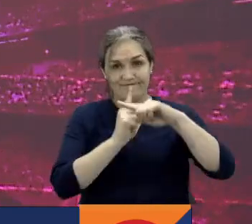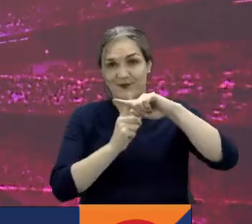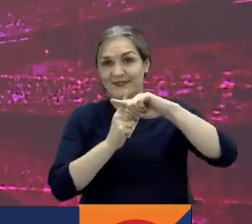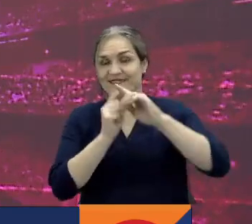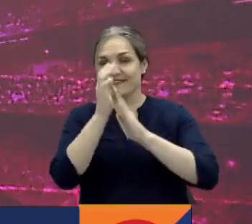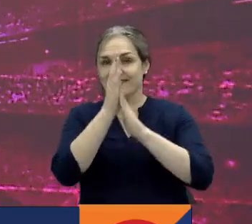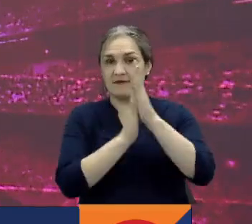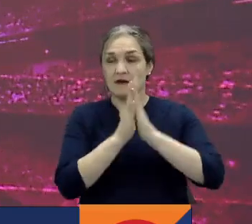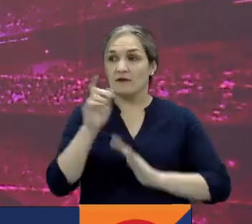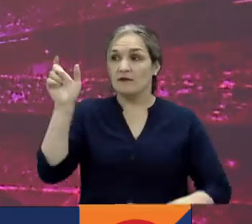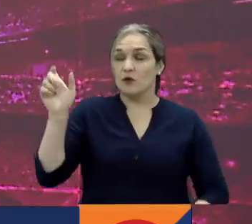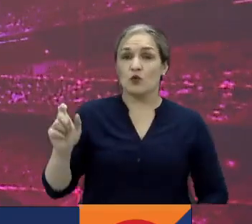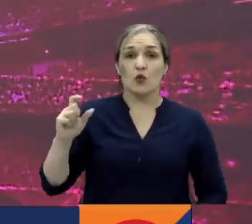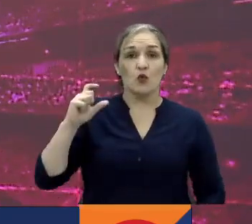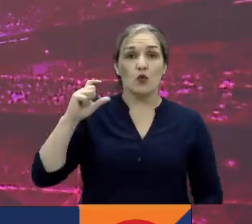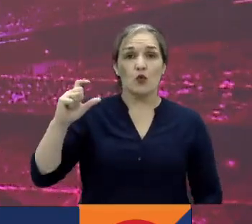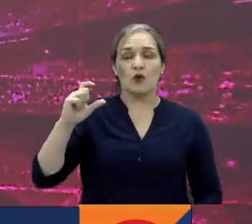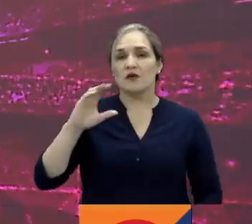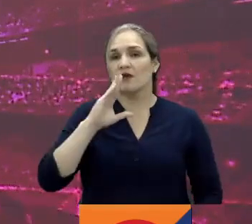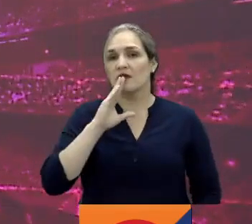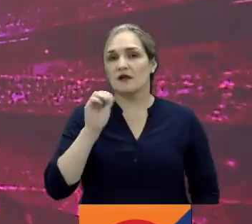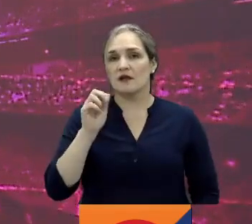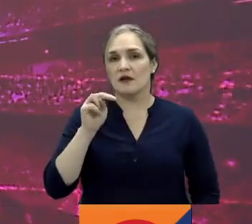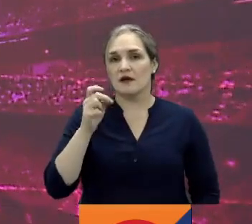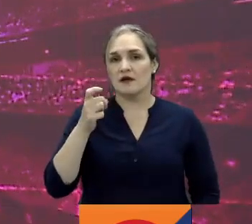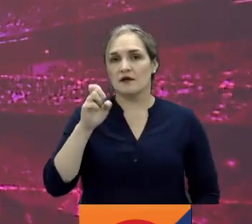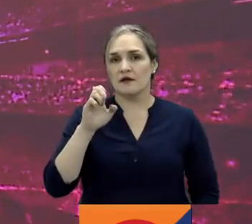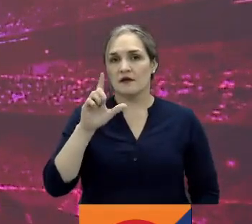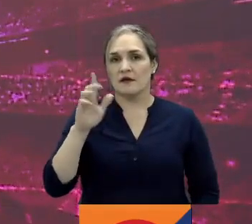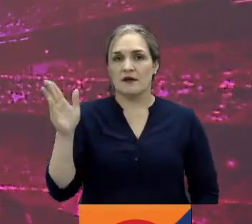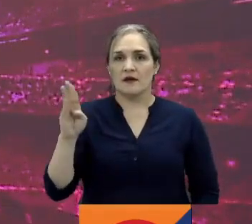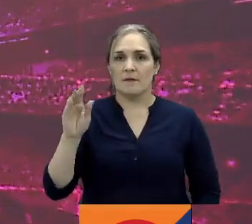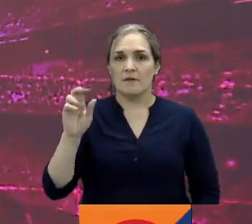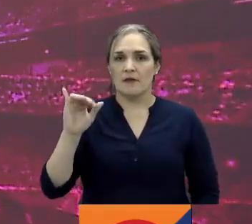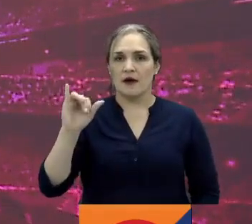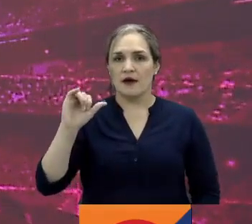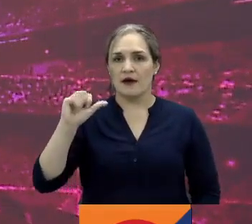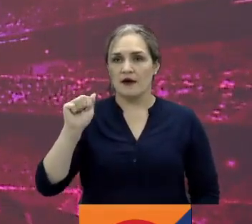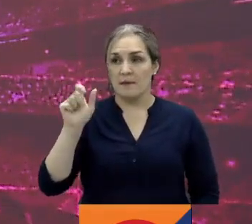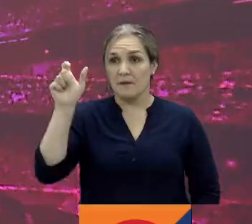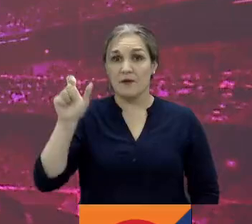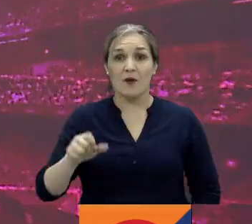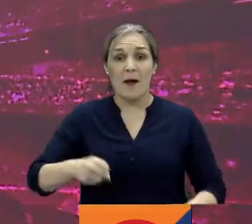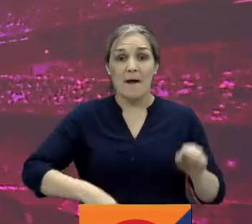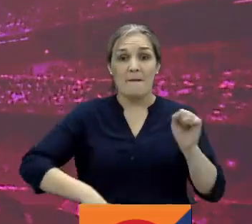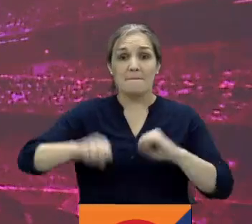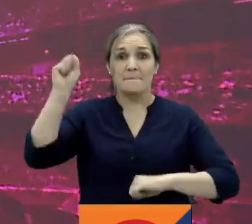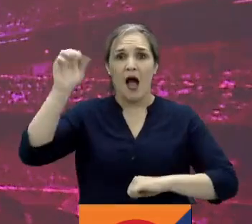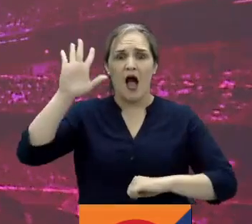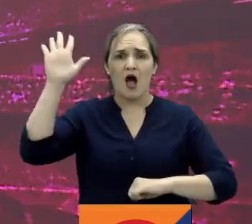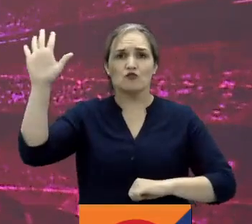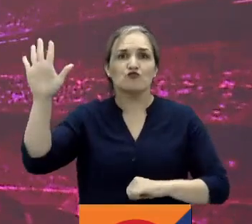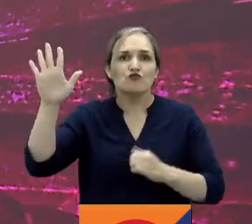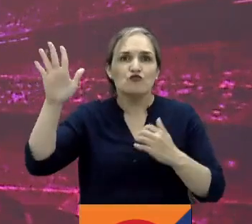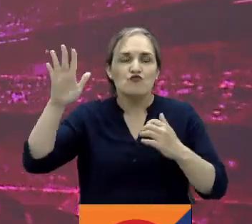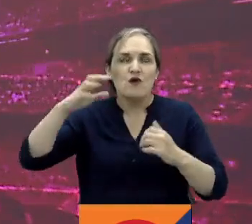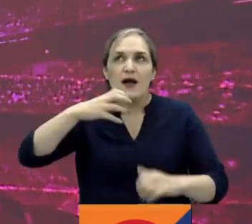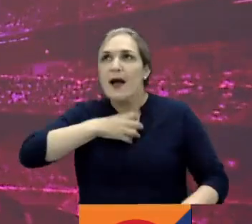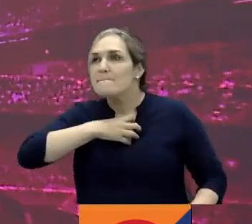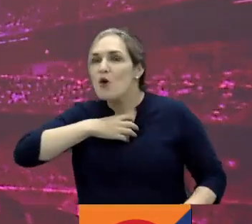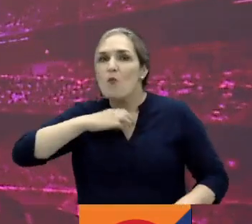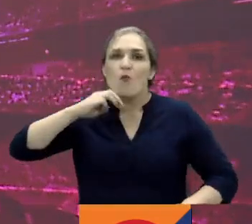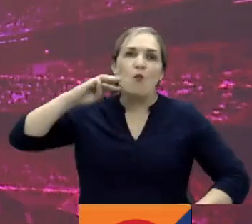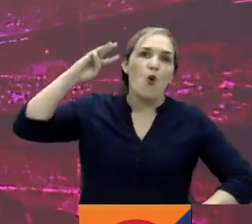Porque el cucuteño Ángel Baraja se coronó campeón mundial juvenil de gimnasia en Turquía. Esta es la primera vez que un colombiano